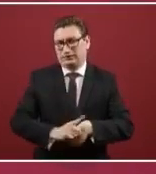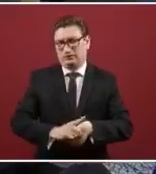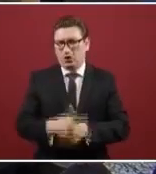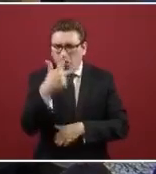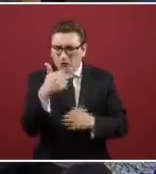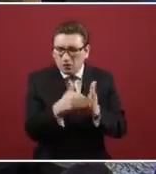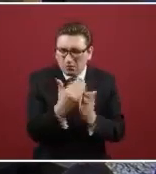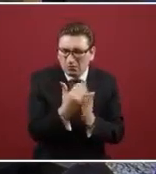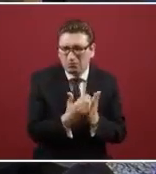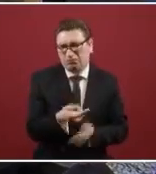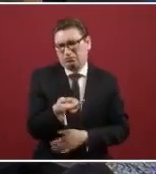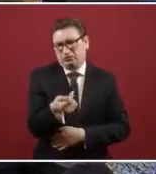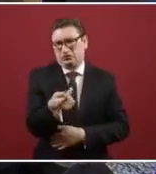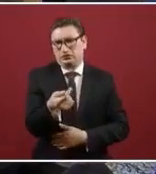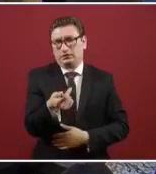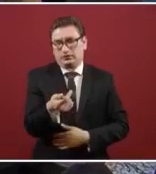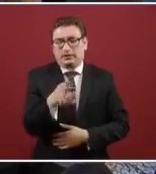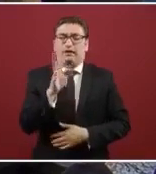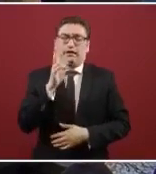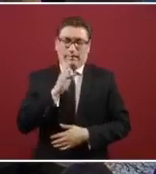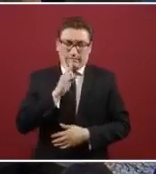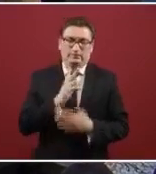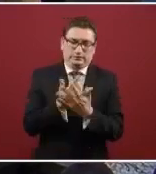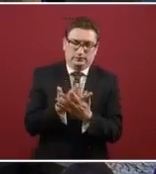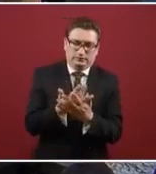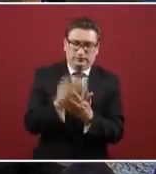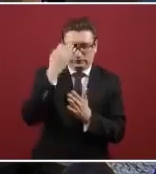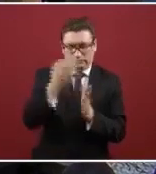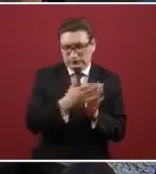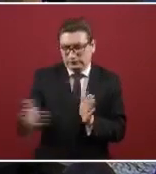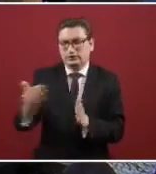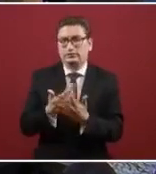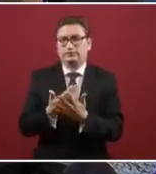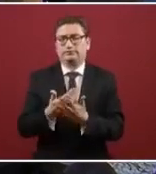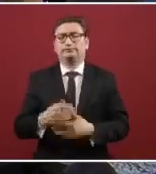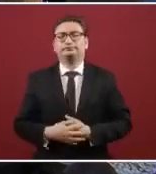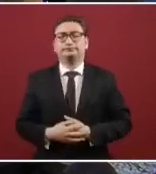es muy poco. Entonces, vamos a esperar más tiempo.